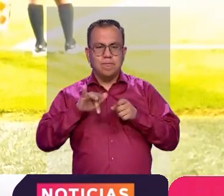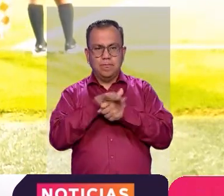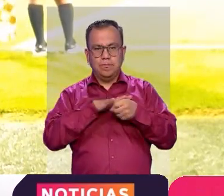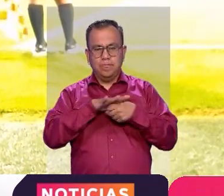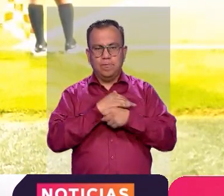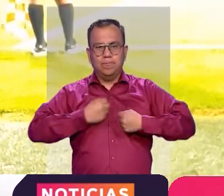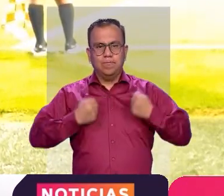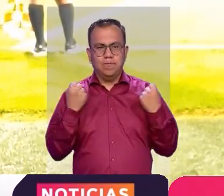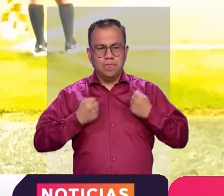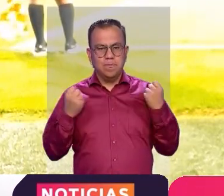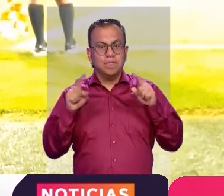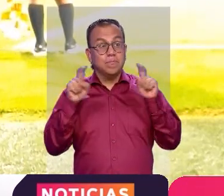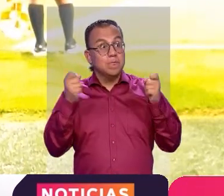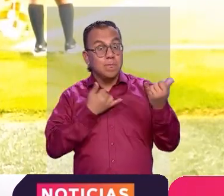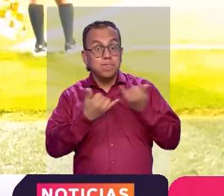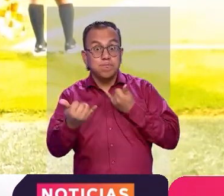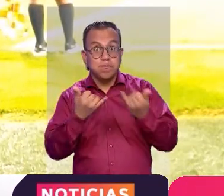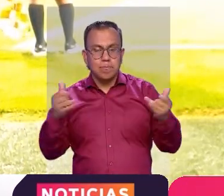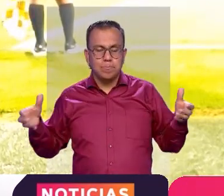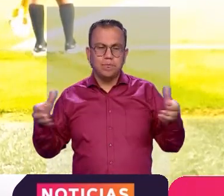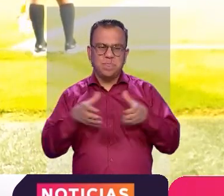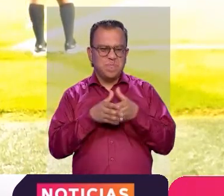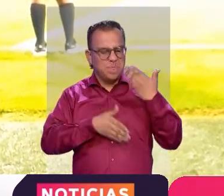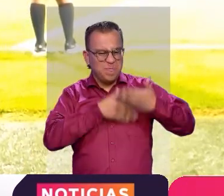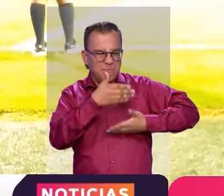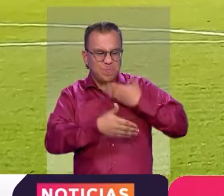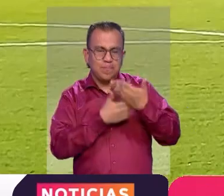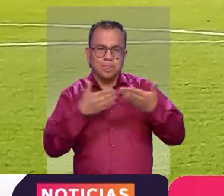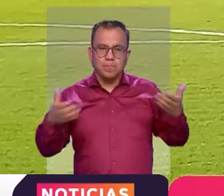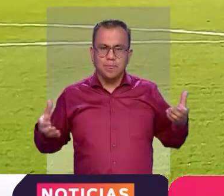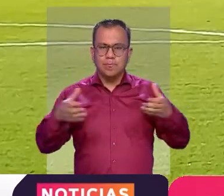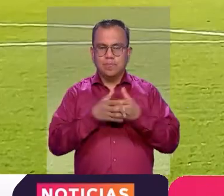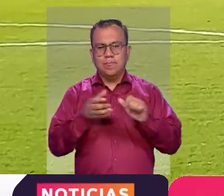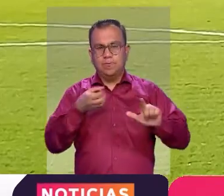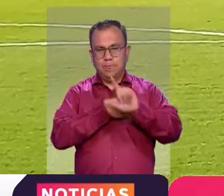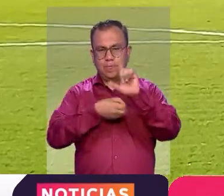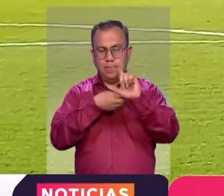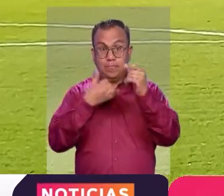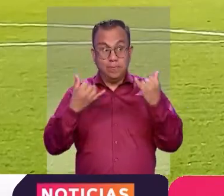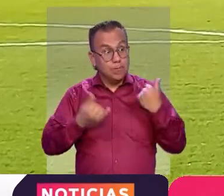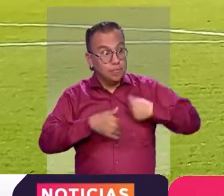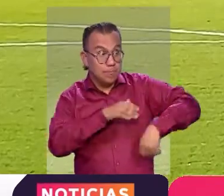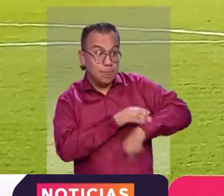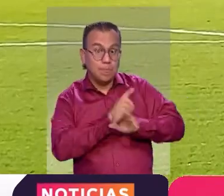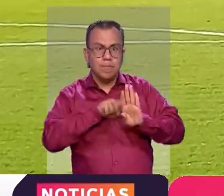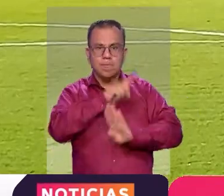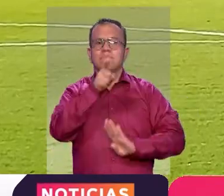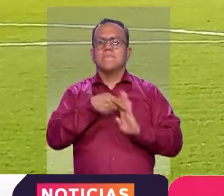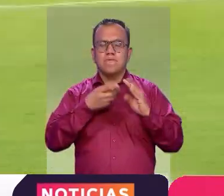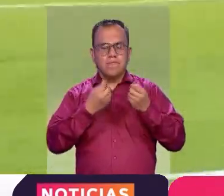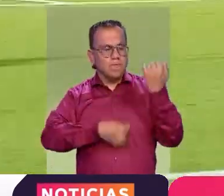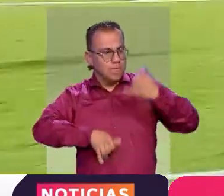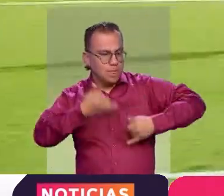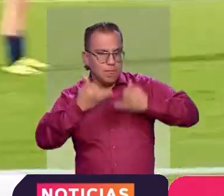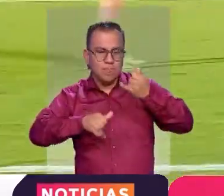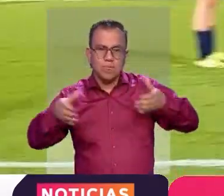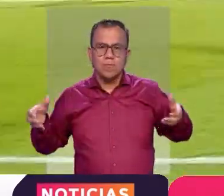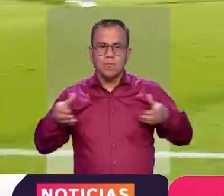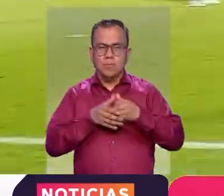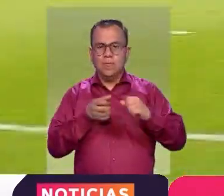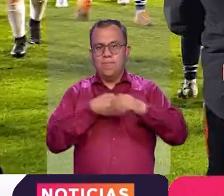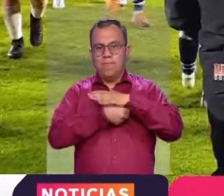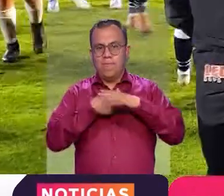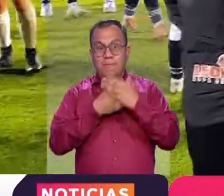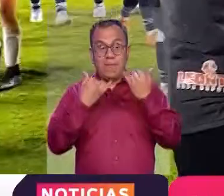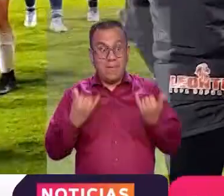barrios de Bogotá en donde se van a estar desarrollando esa fase digamos local los partidos de los barrios